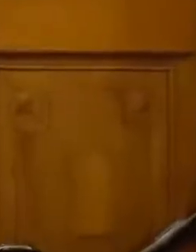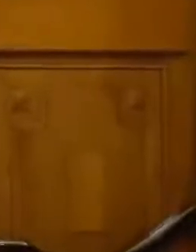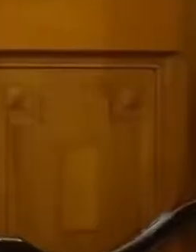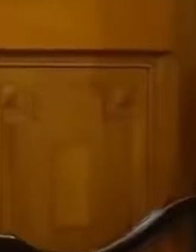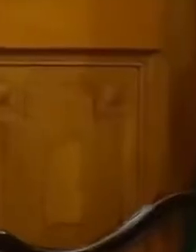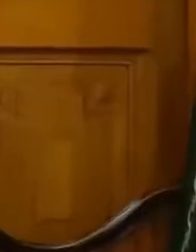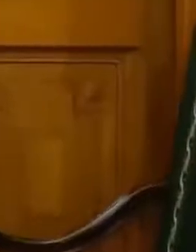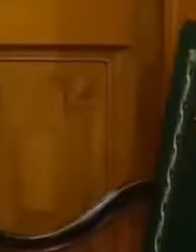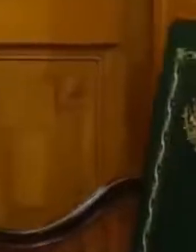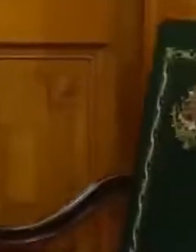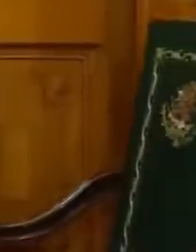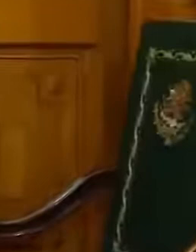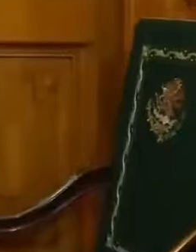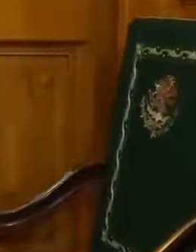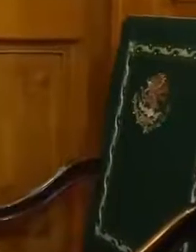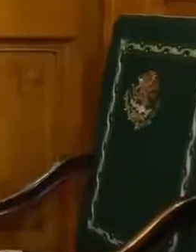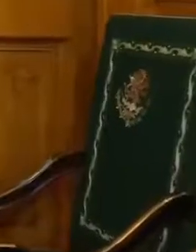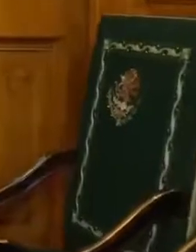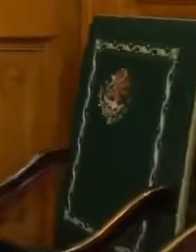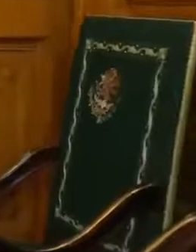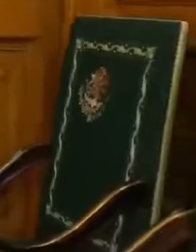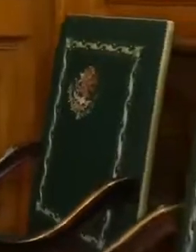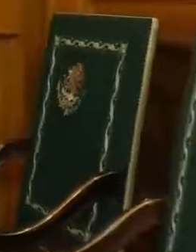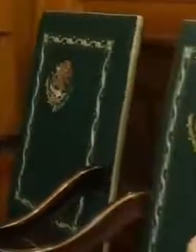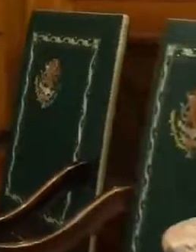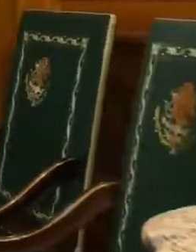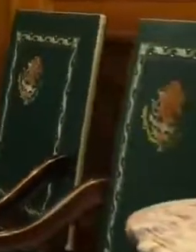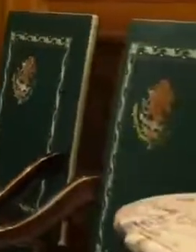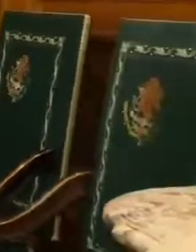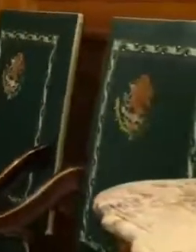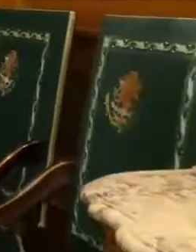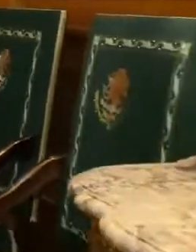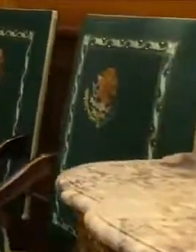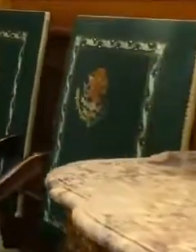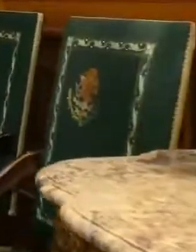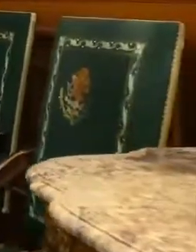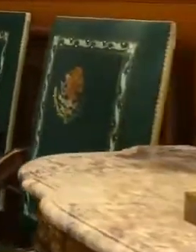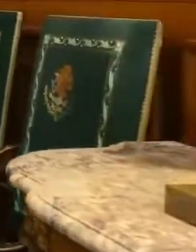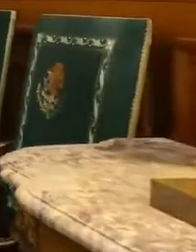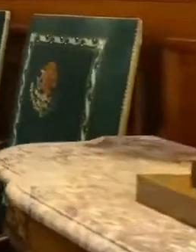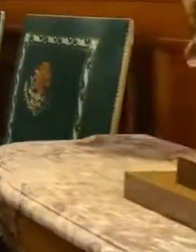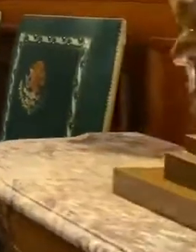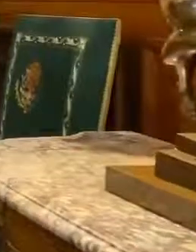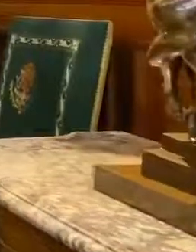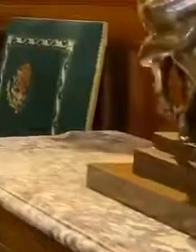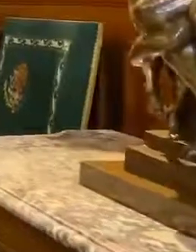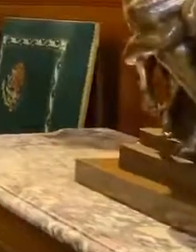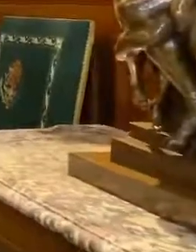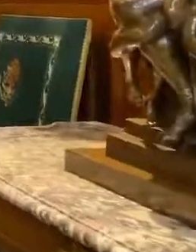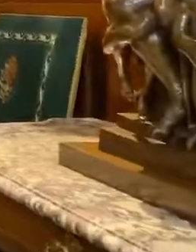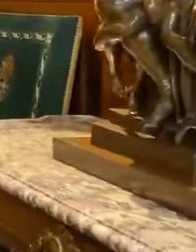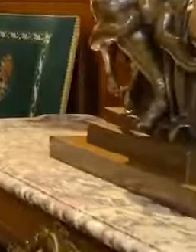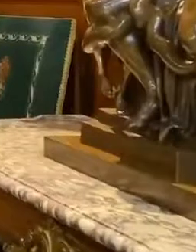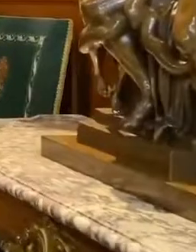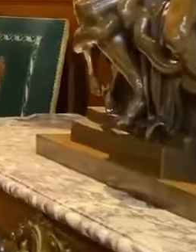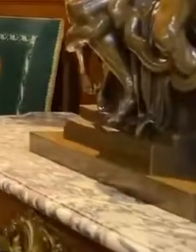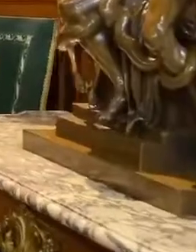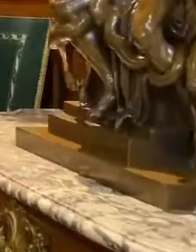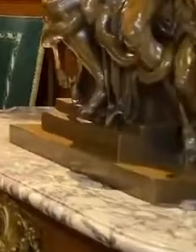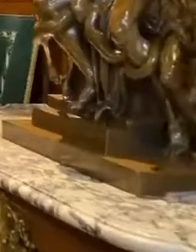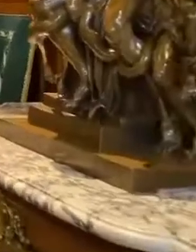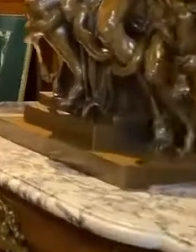contar con el doble, con 12 millones de dosis, de modo que no